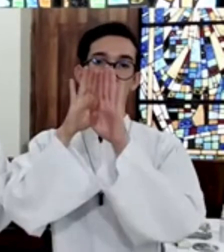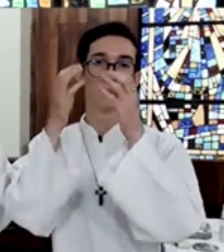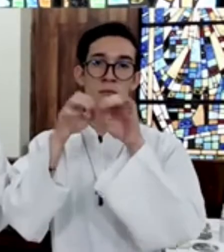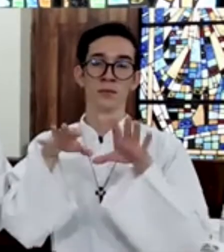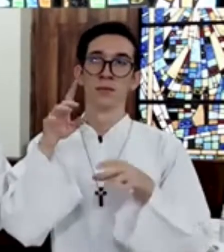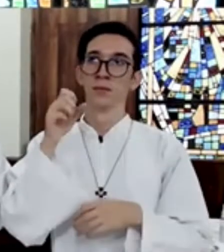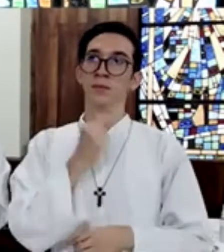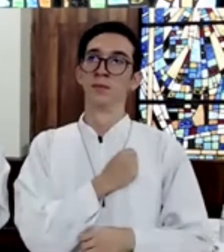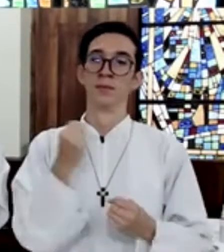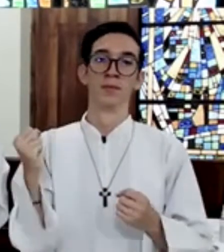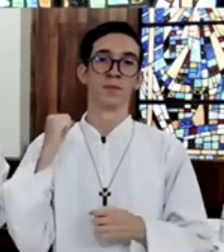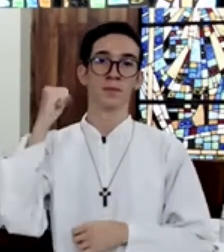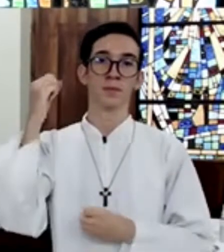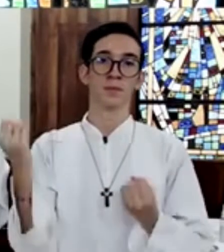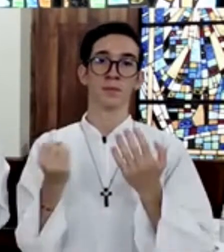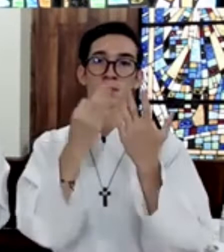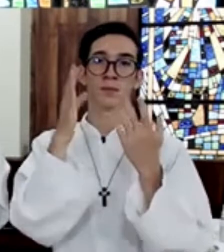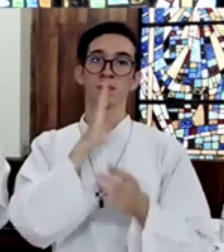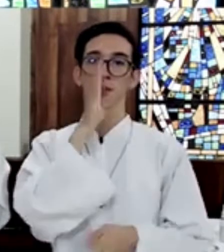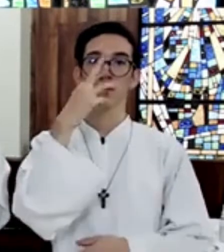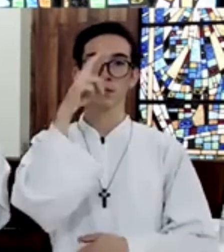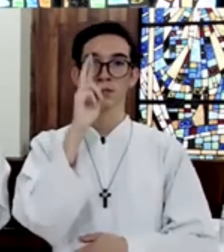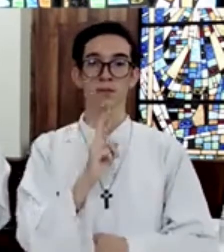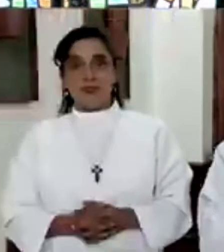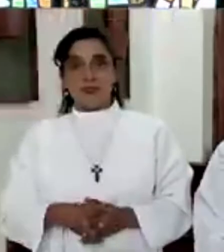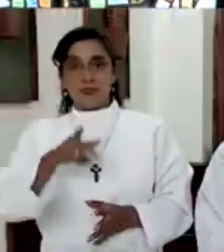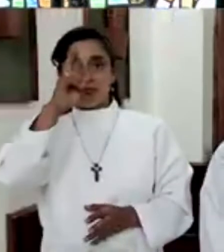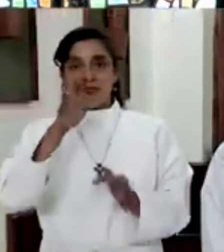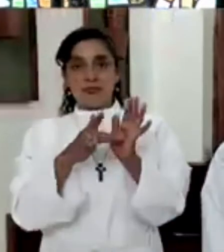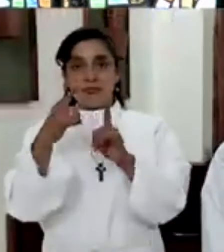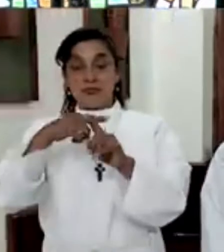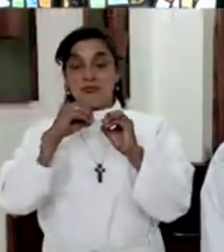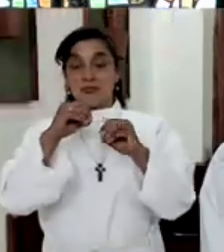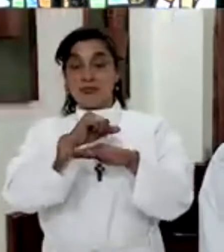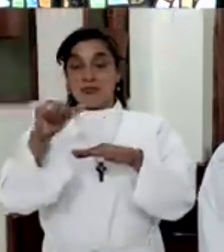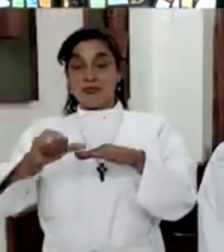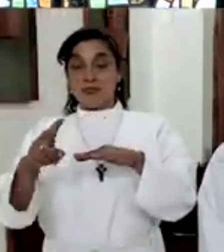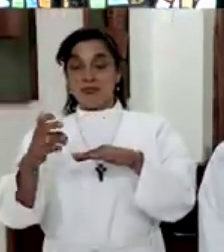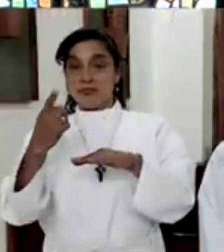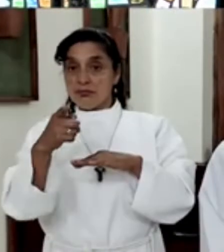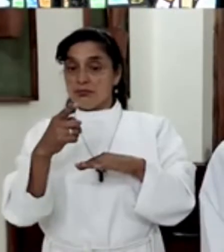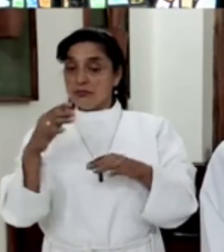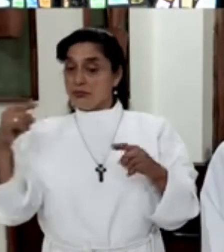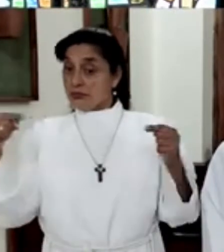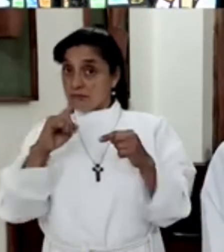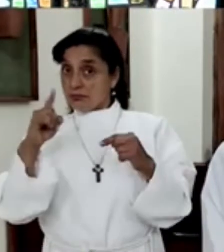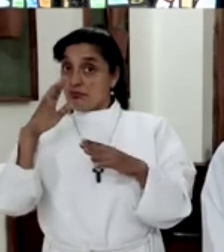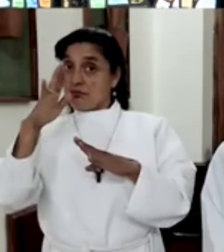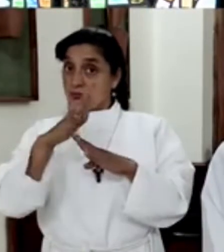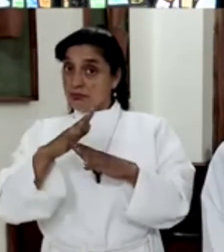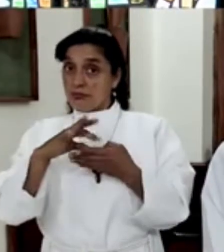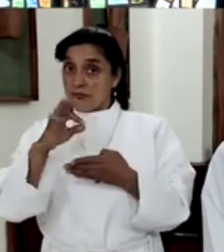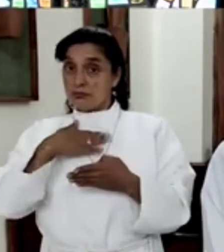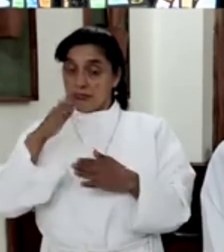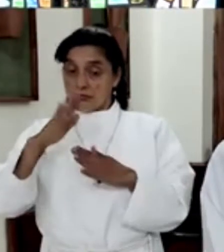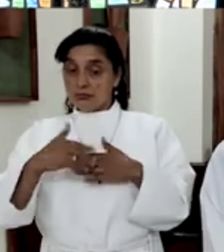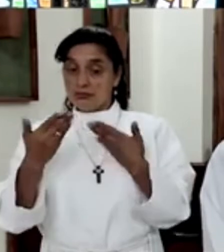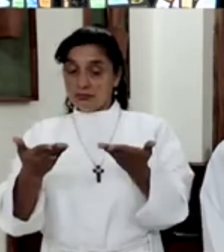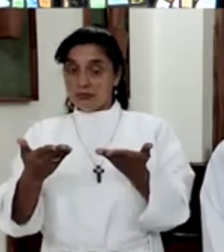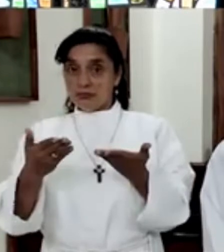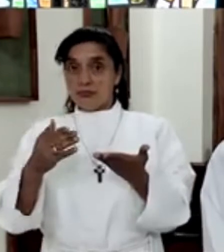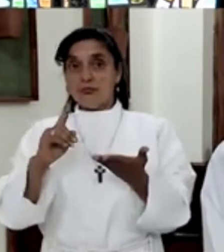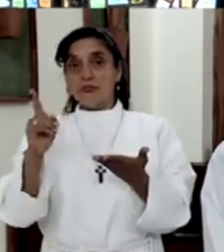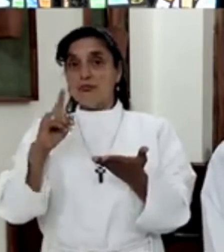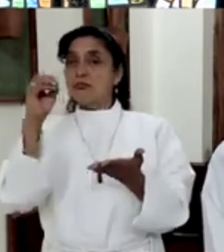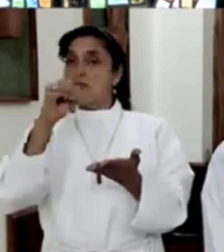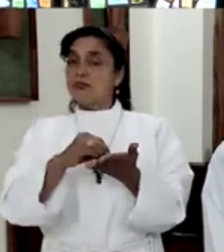el poder y la gloria por siempre, Señor. Señor Jesucristo, que dijiste a tus apóstoles, la paz les dejo, mi paz les doy.